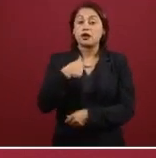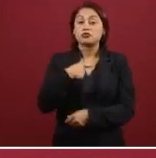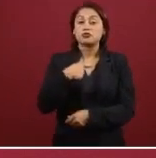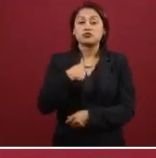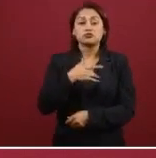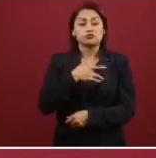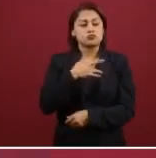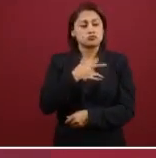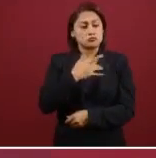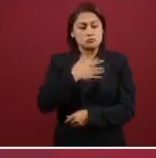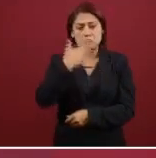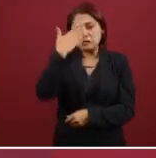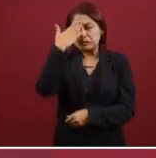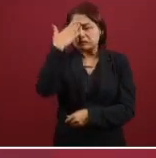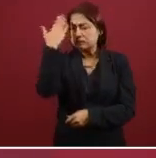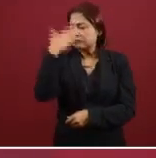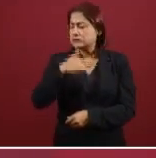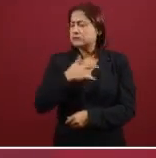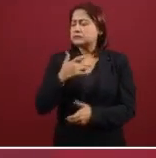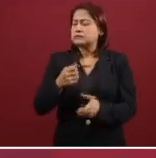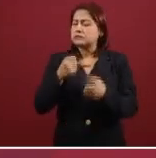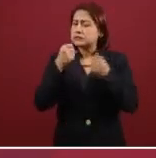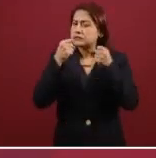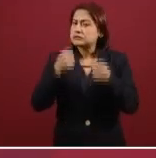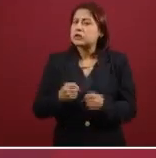mejor la condena